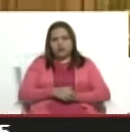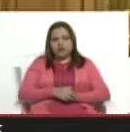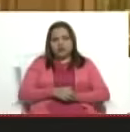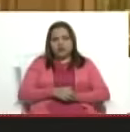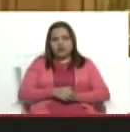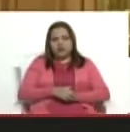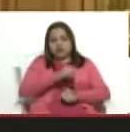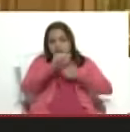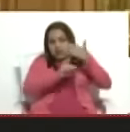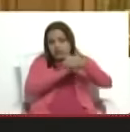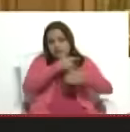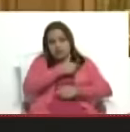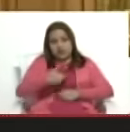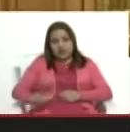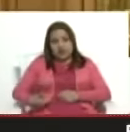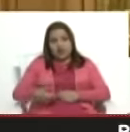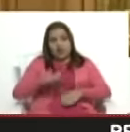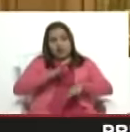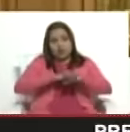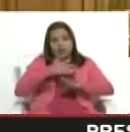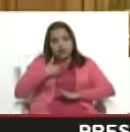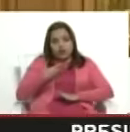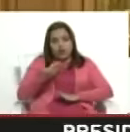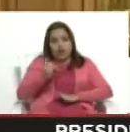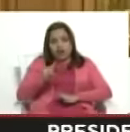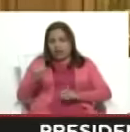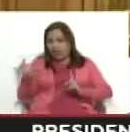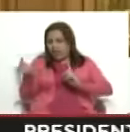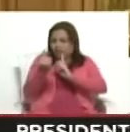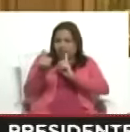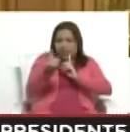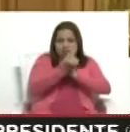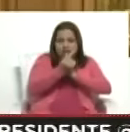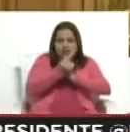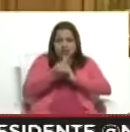Porque, o sea, yo fui muy confrontativo, él llamó al diálogo.